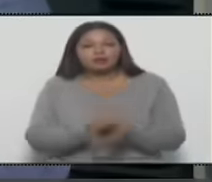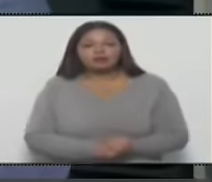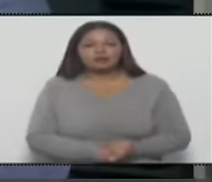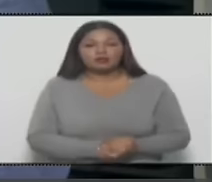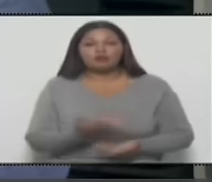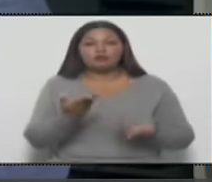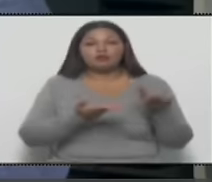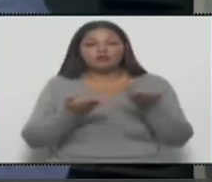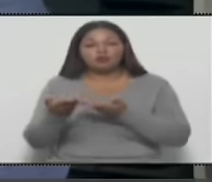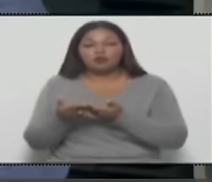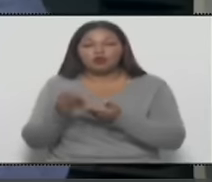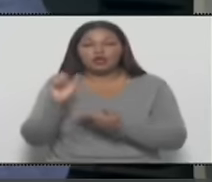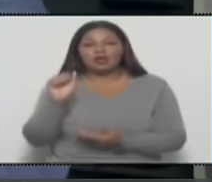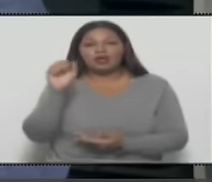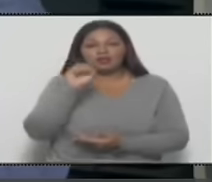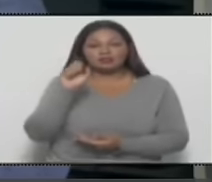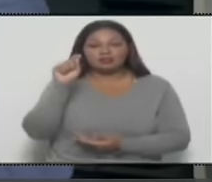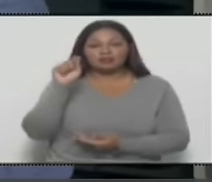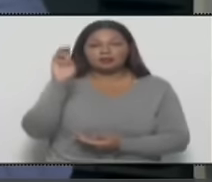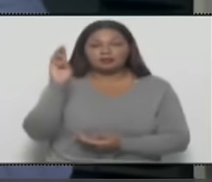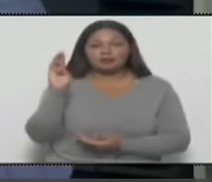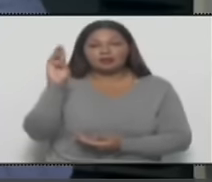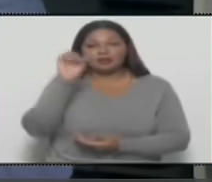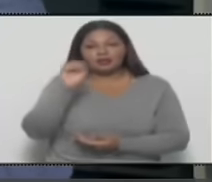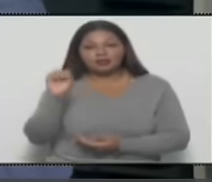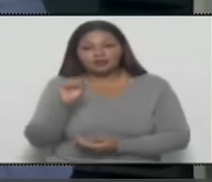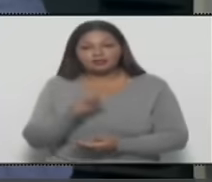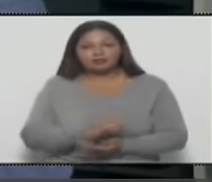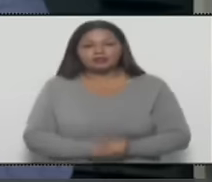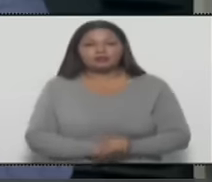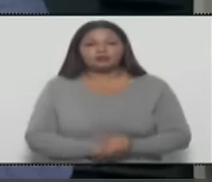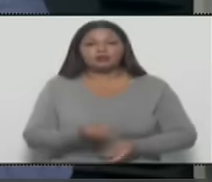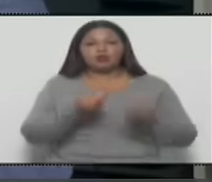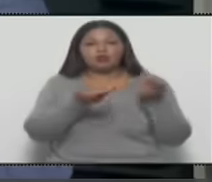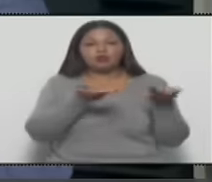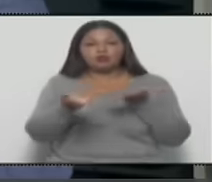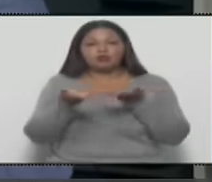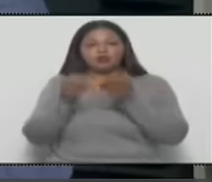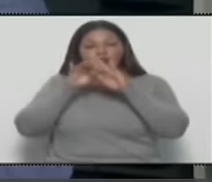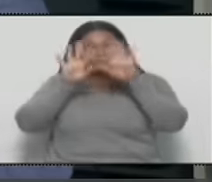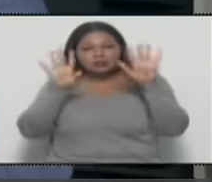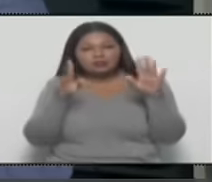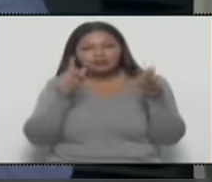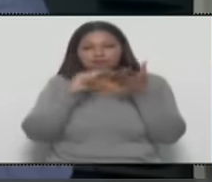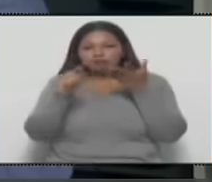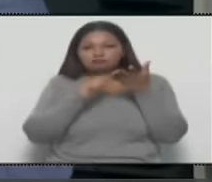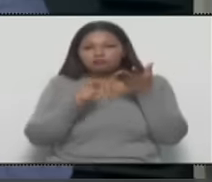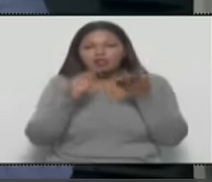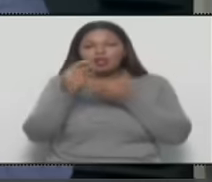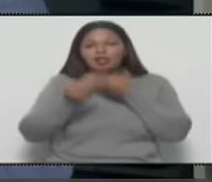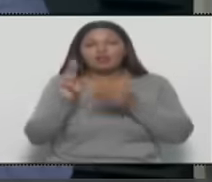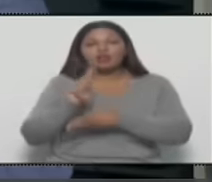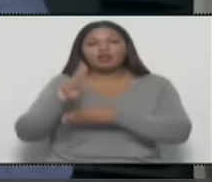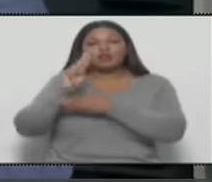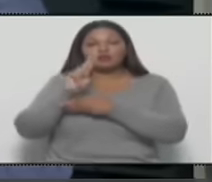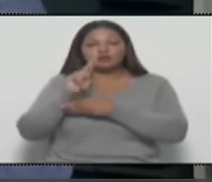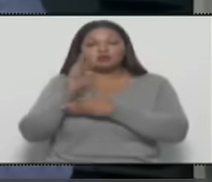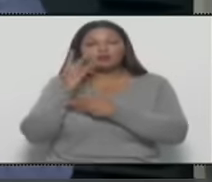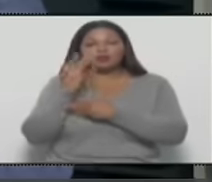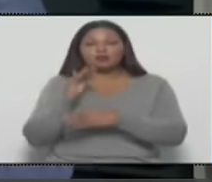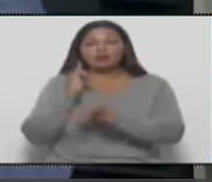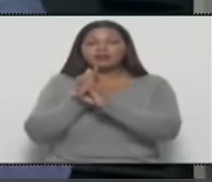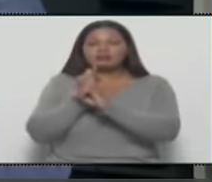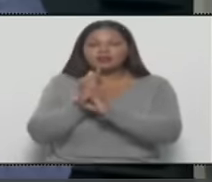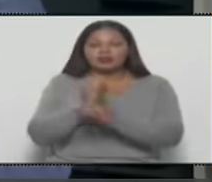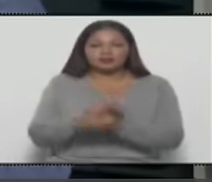de HTTPS o HTTP, el protocolo de transferencia de datos que utiliza en este caso el internet